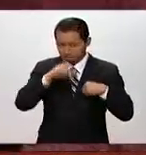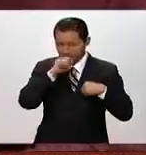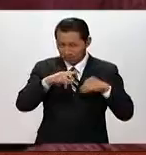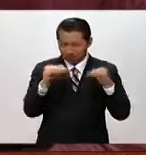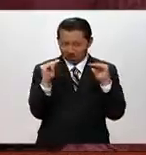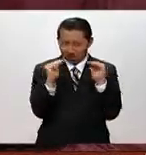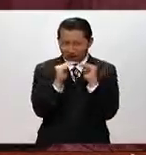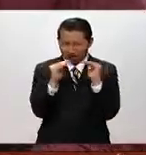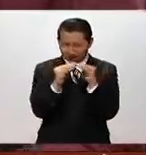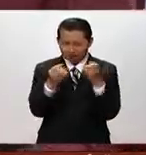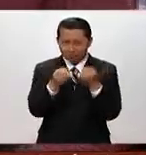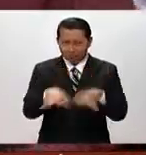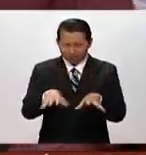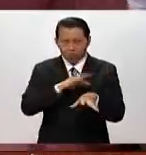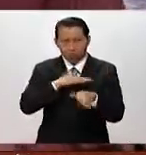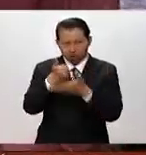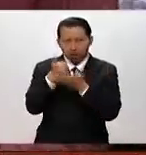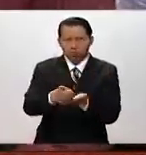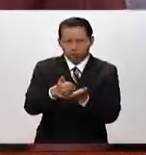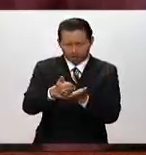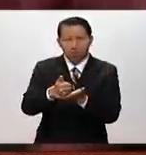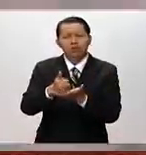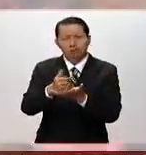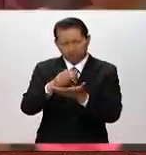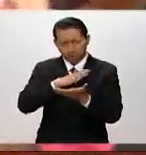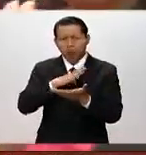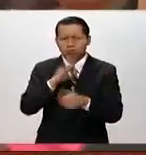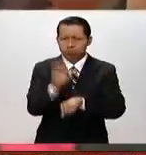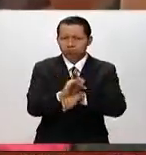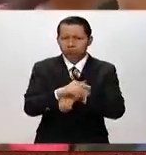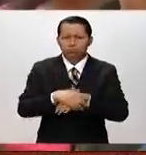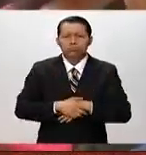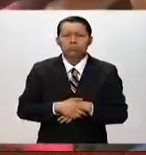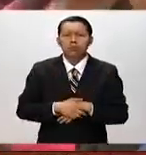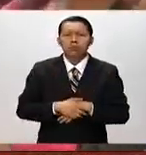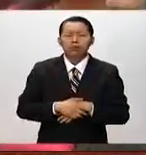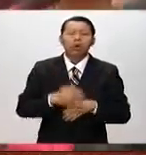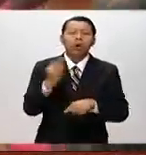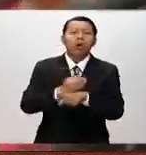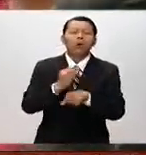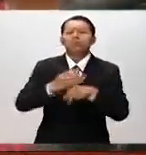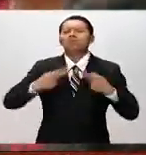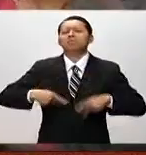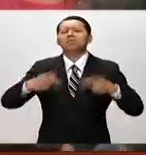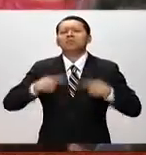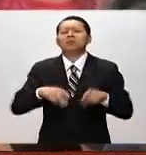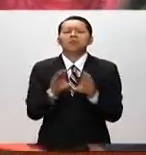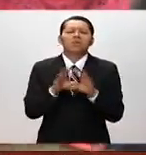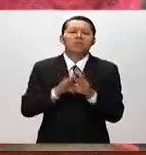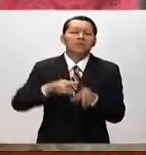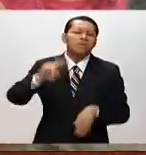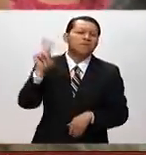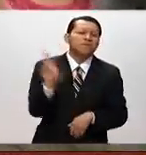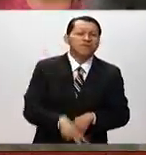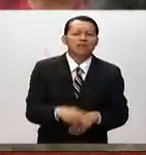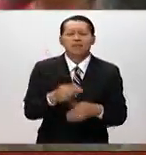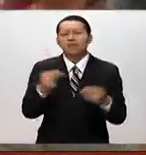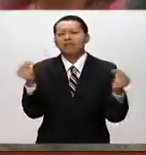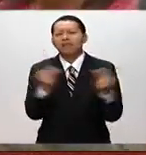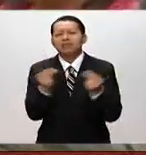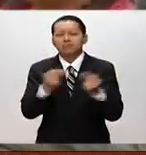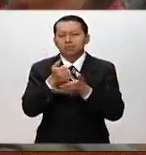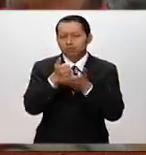estamos aquí haciendo ya la cuantificación para que puedan recuperar. Y esperamos que ahorita la gente que en realidad lo necesite, que están